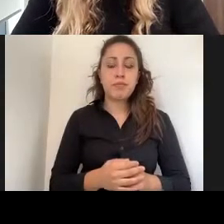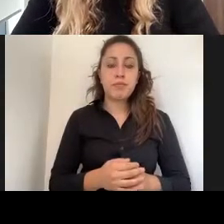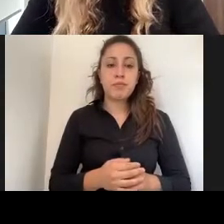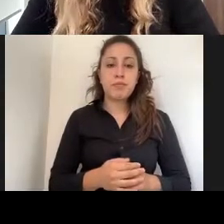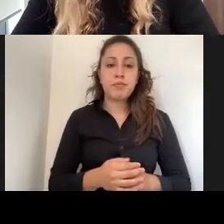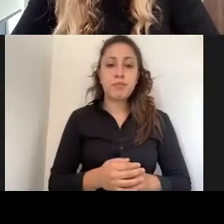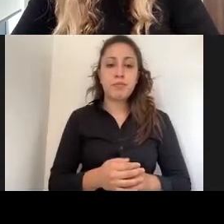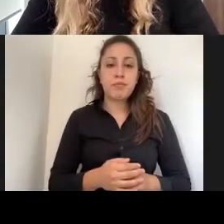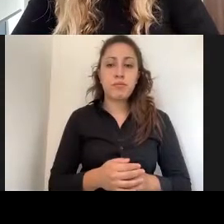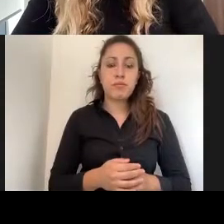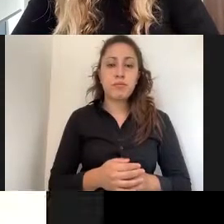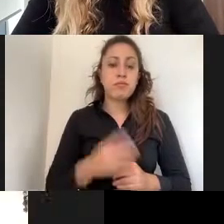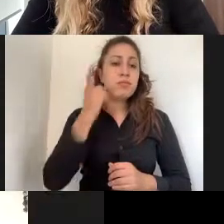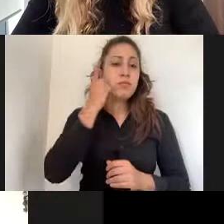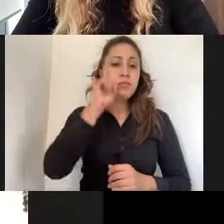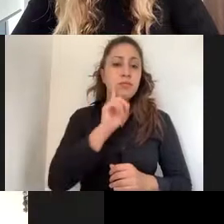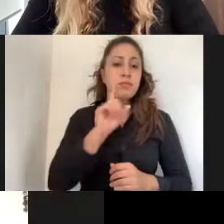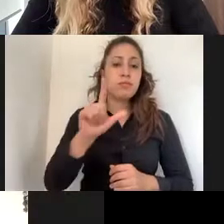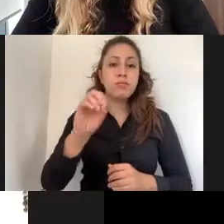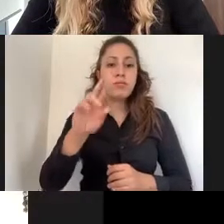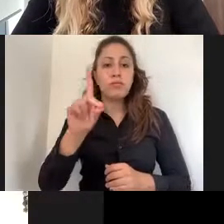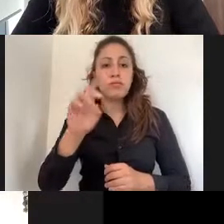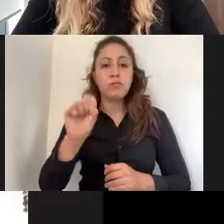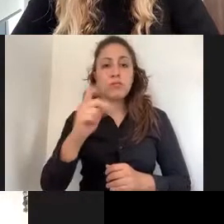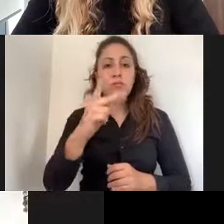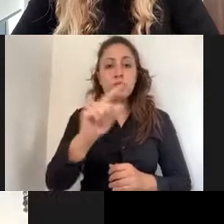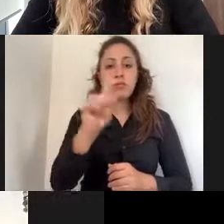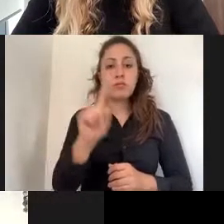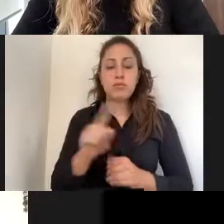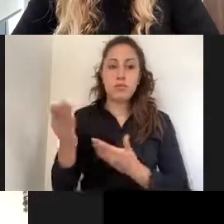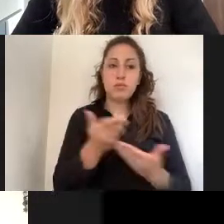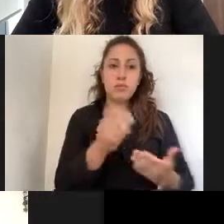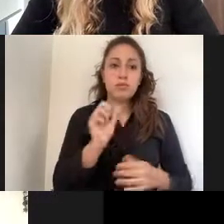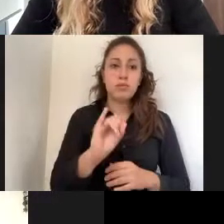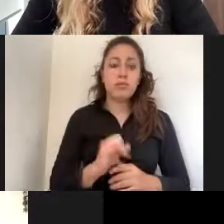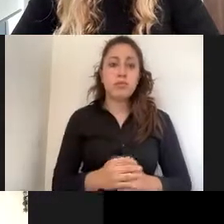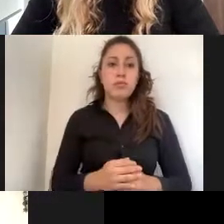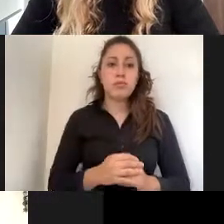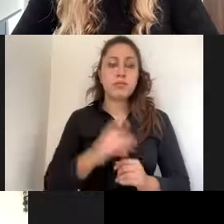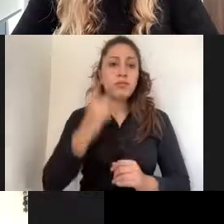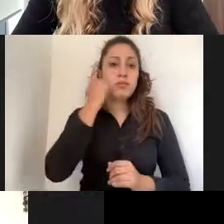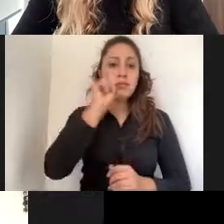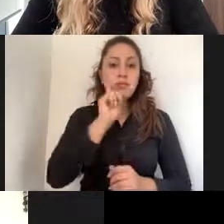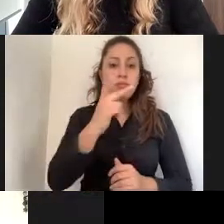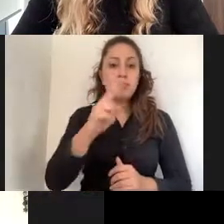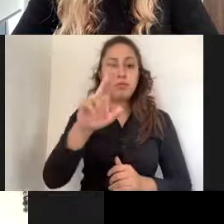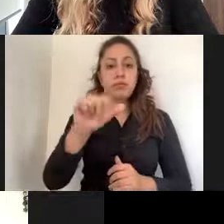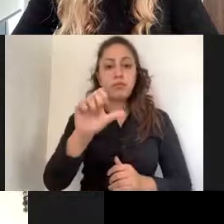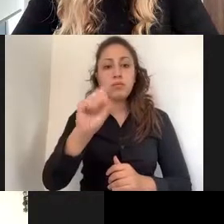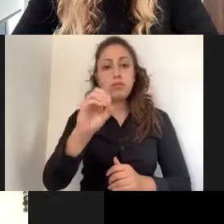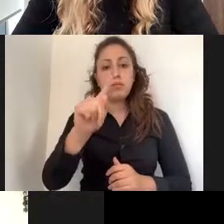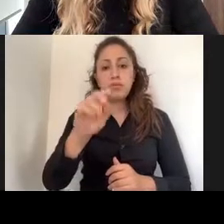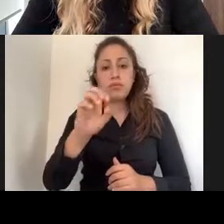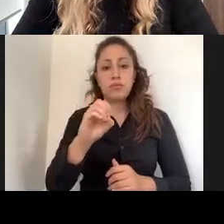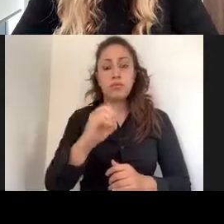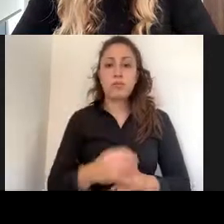Diputada Lourdes Paz Reyes. Lourdes Paz, presente. Diputada Paula Adriana Soto Maldonado.